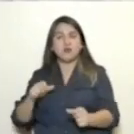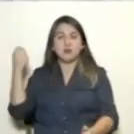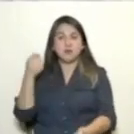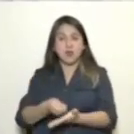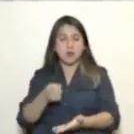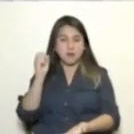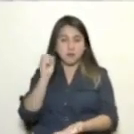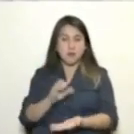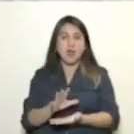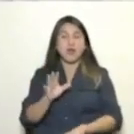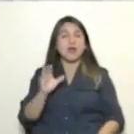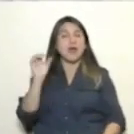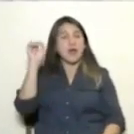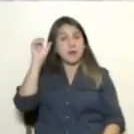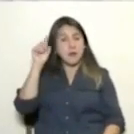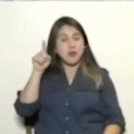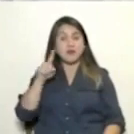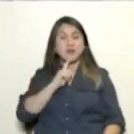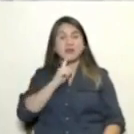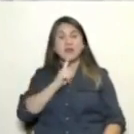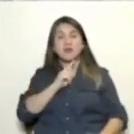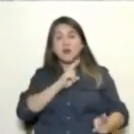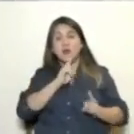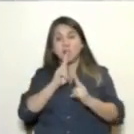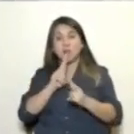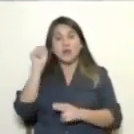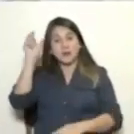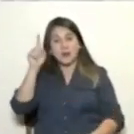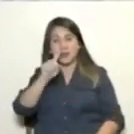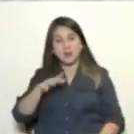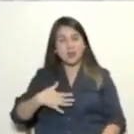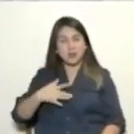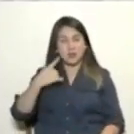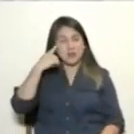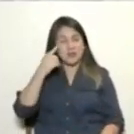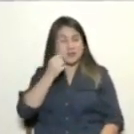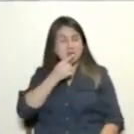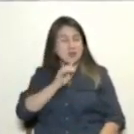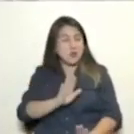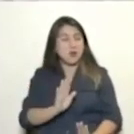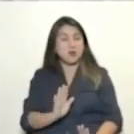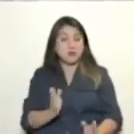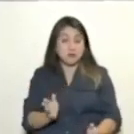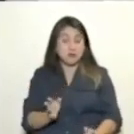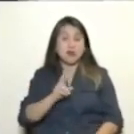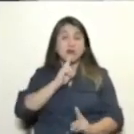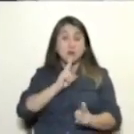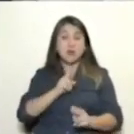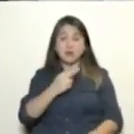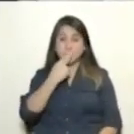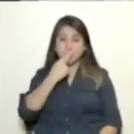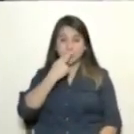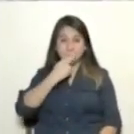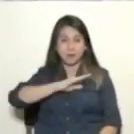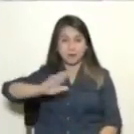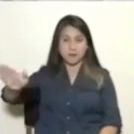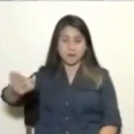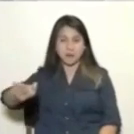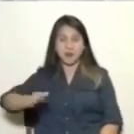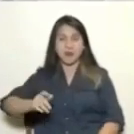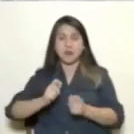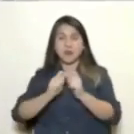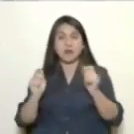Alemania. Esto va a traer una respuesta alemana que no quiero imaginar cuál va a ser. La respuesta fue Hitler, pues, que hizo su